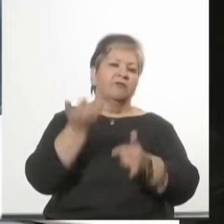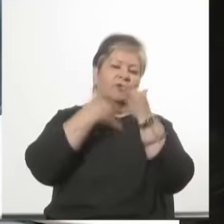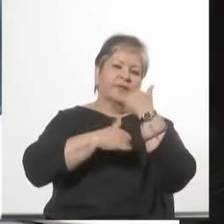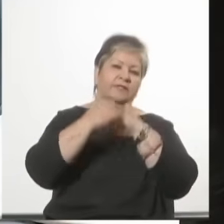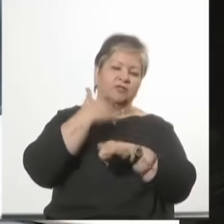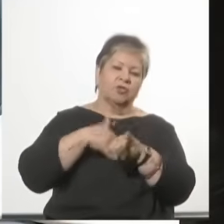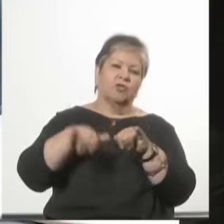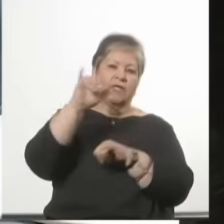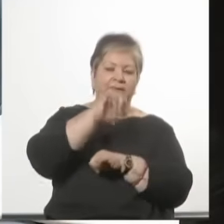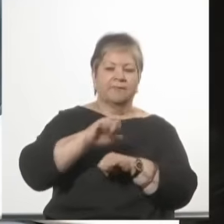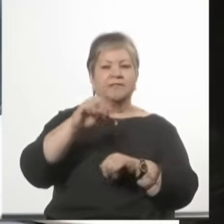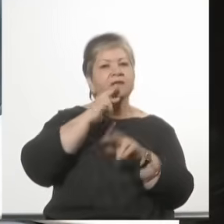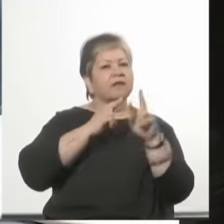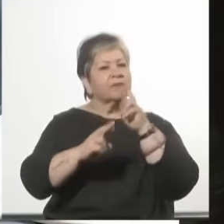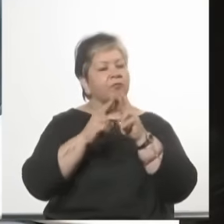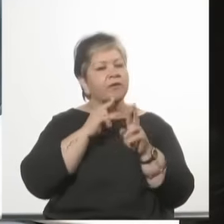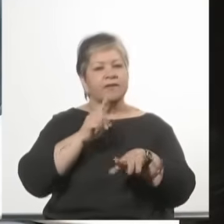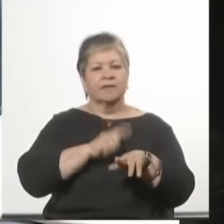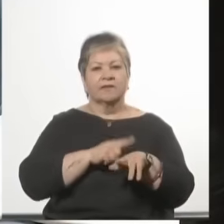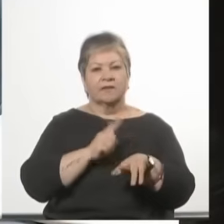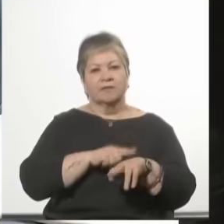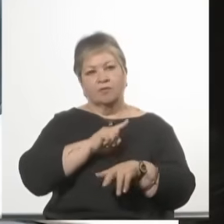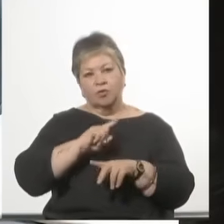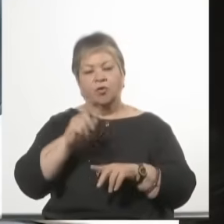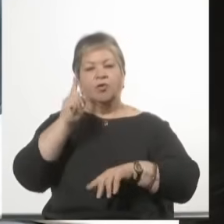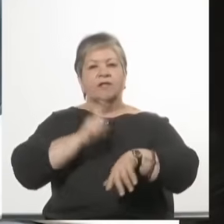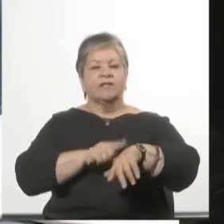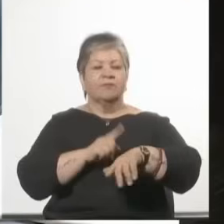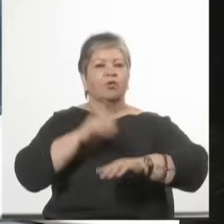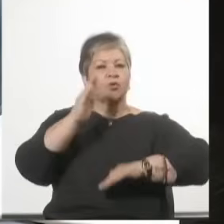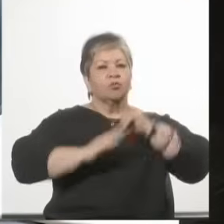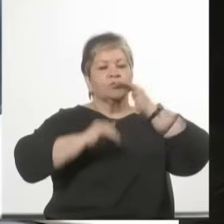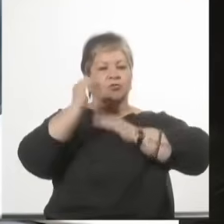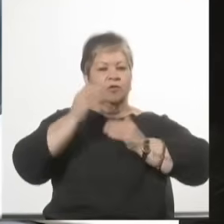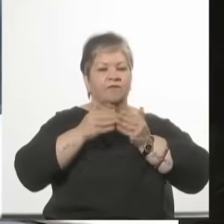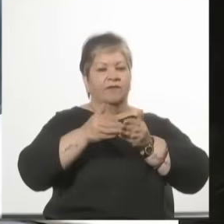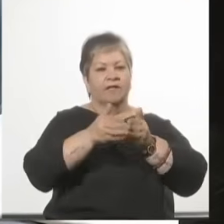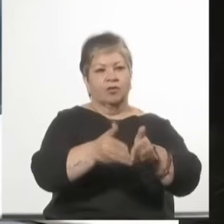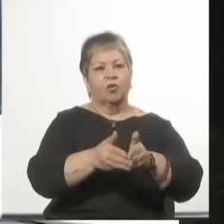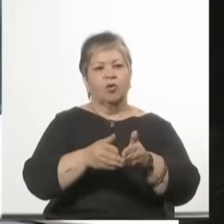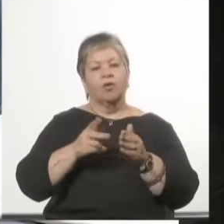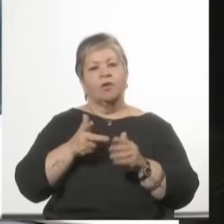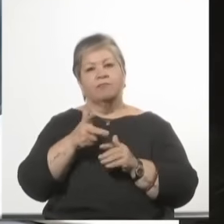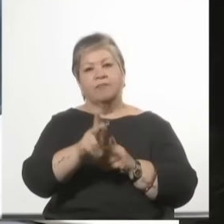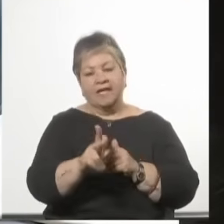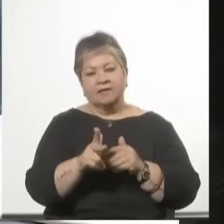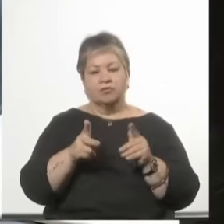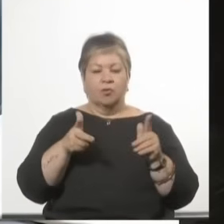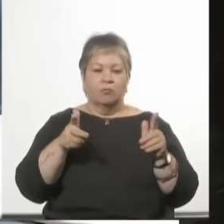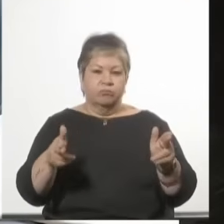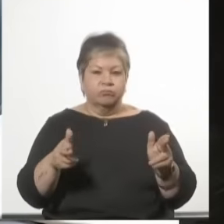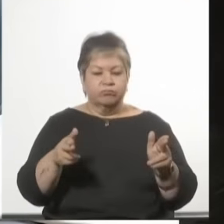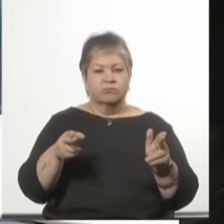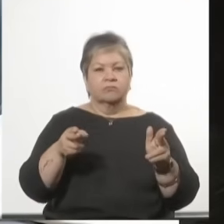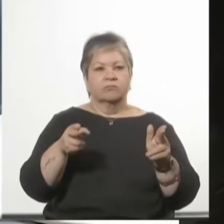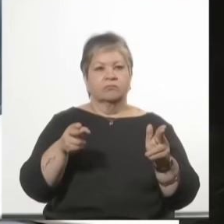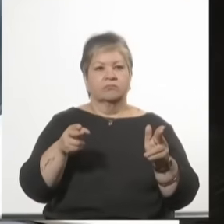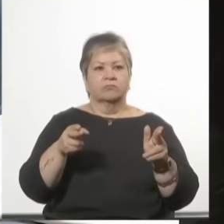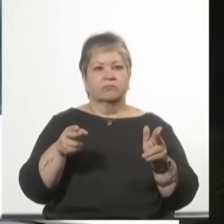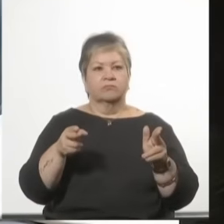la no respuesta en tiempo, qué repercusión tienen los tiempos de construcción de las embarcaciones, el plazo estimado del retraso